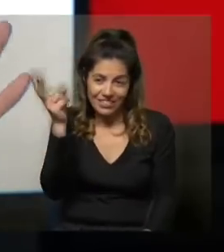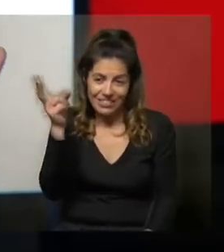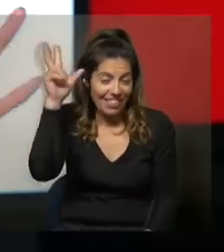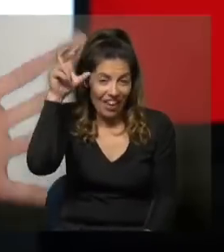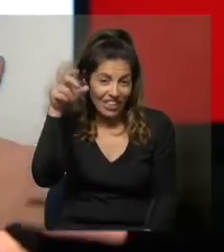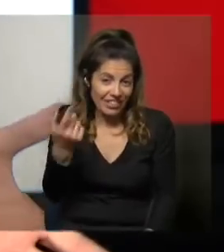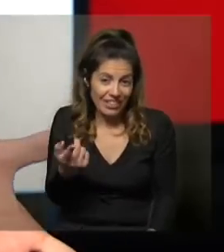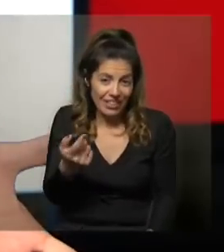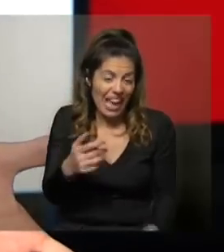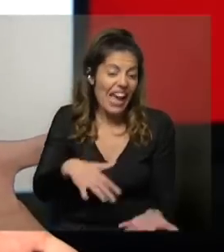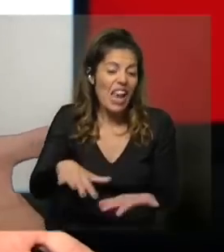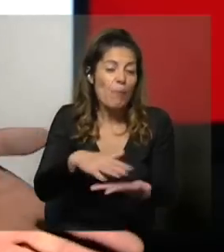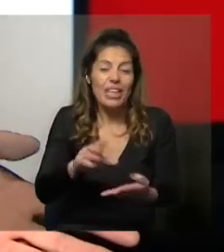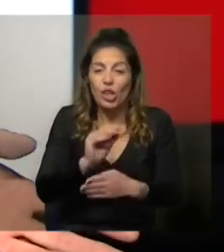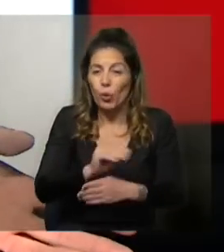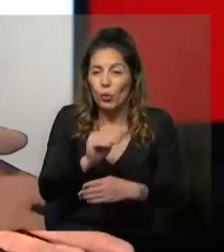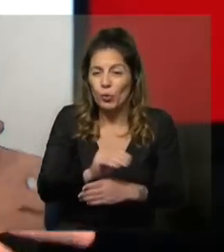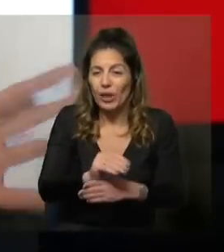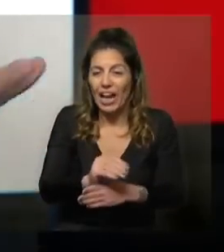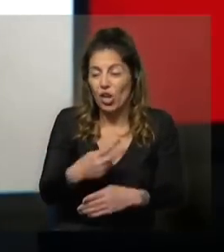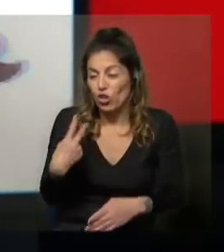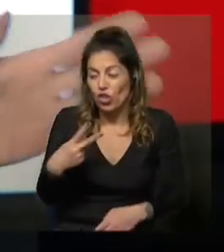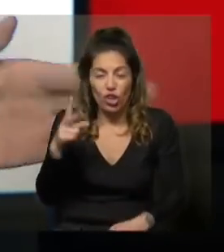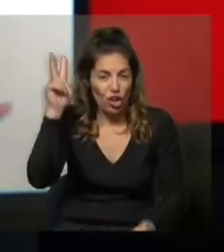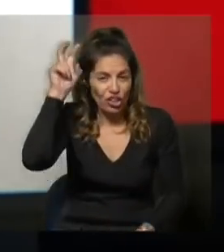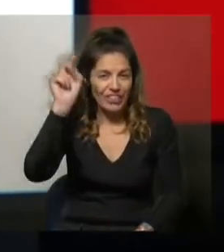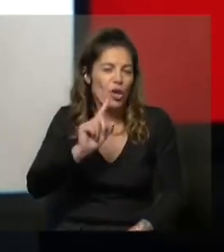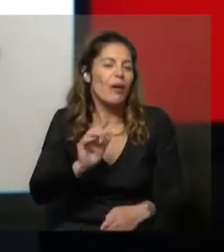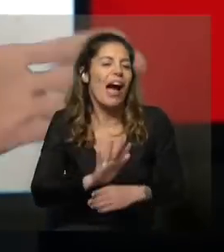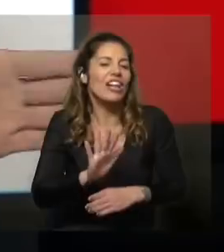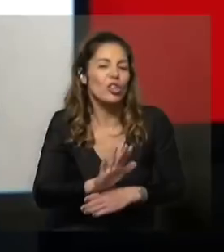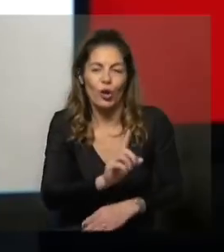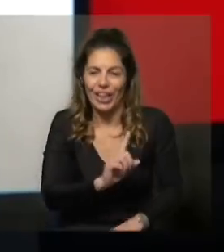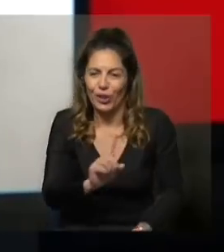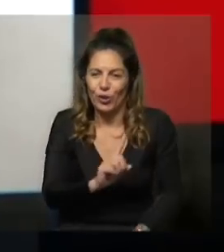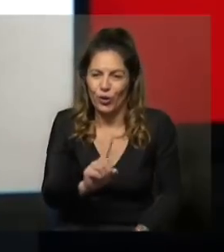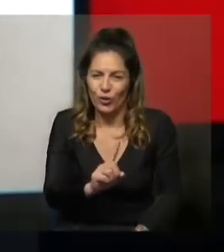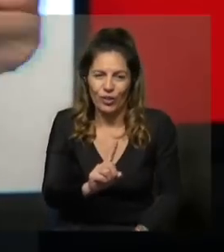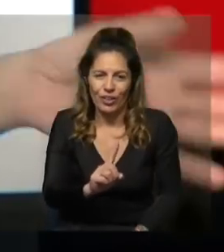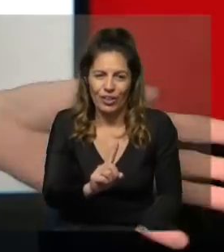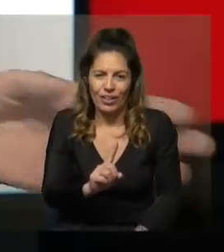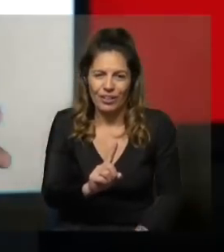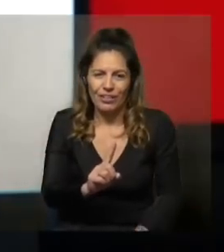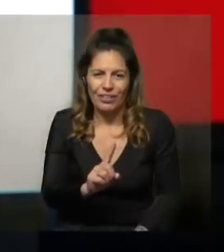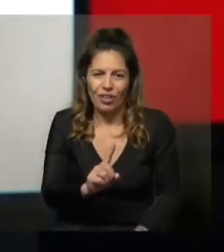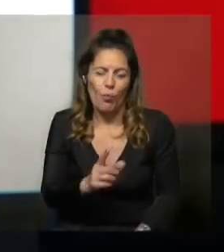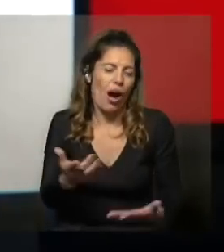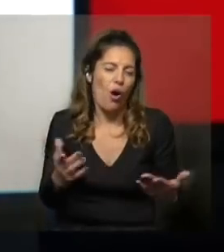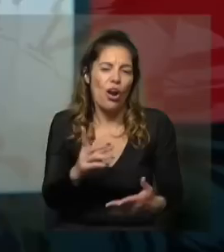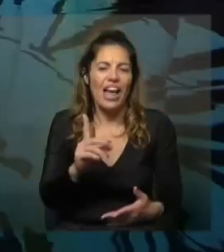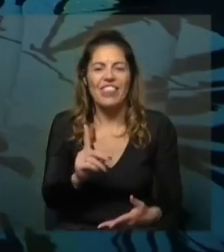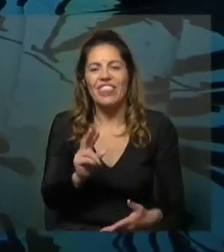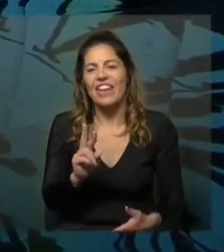para el ambiente cultural ni siquiera eran actores ni siquiera eran transformistas ni drags como ahora